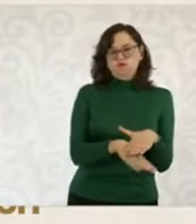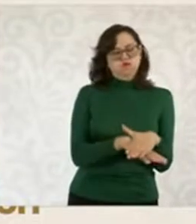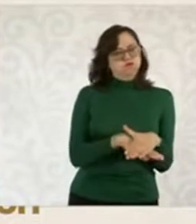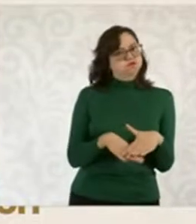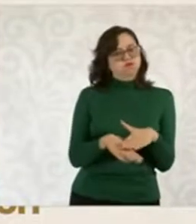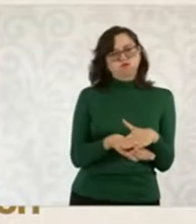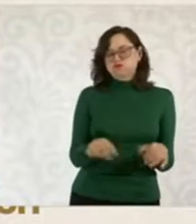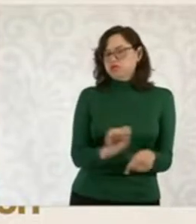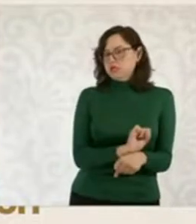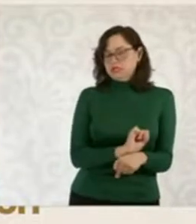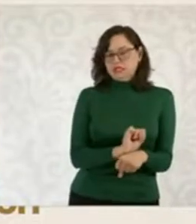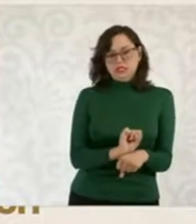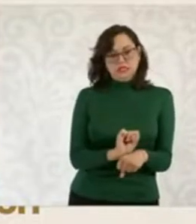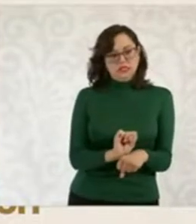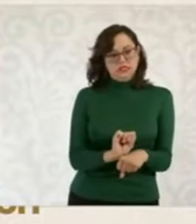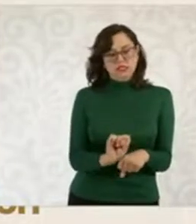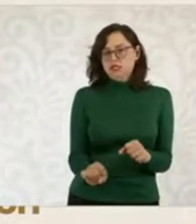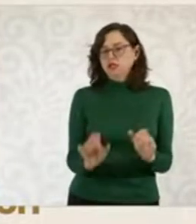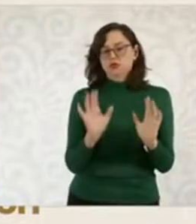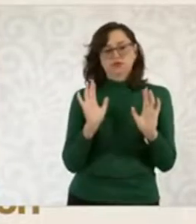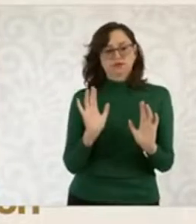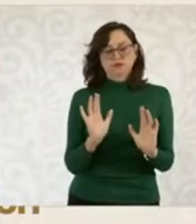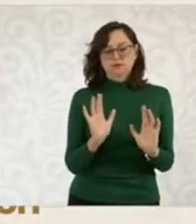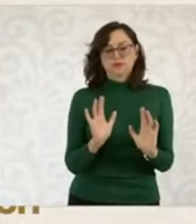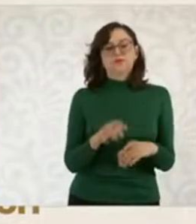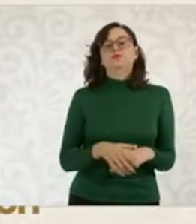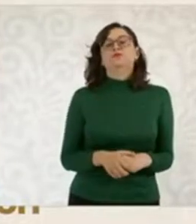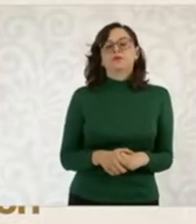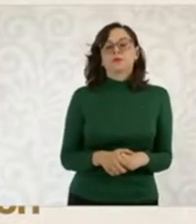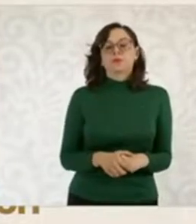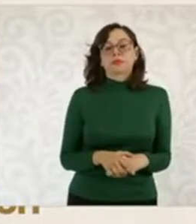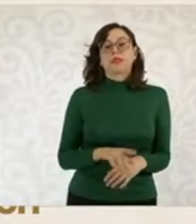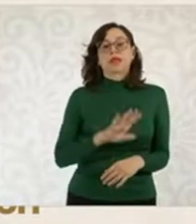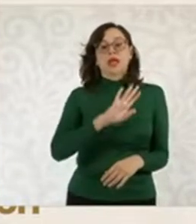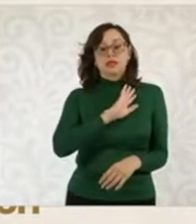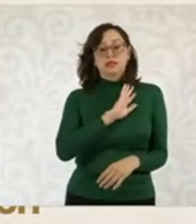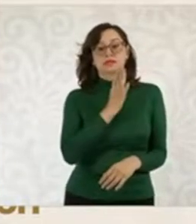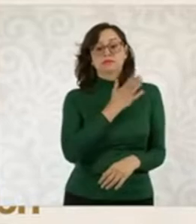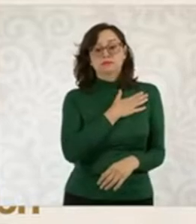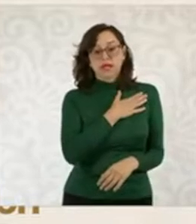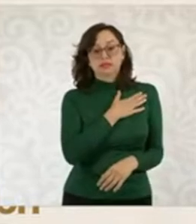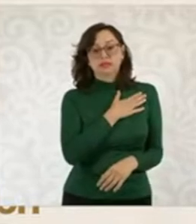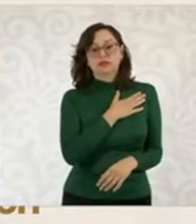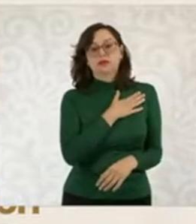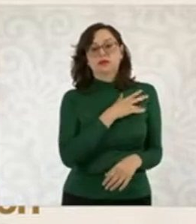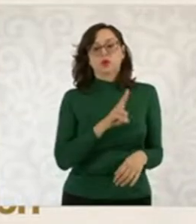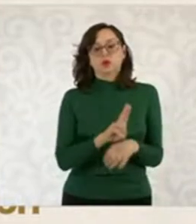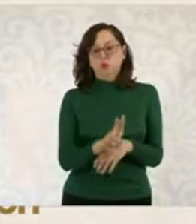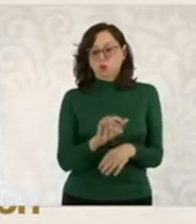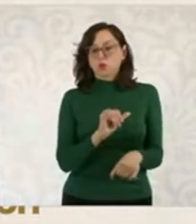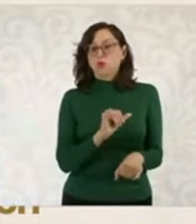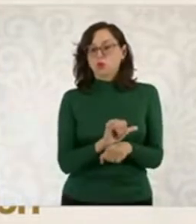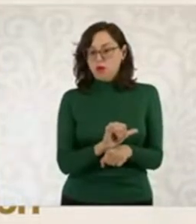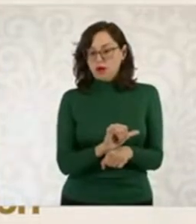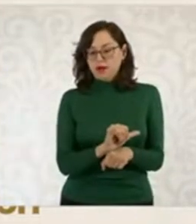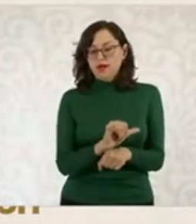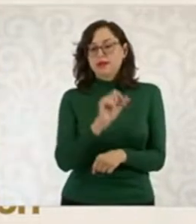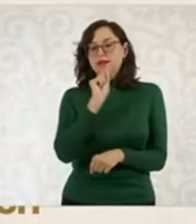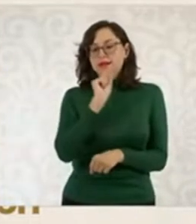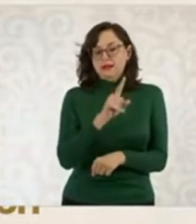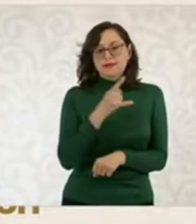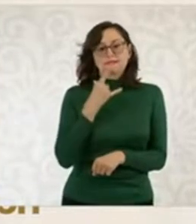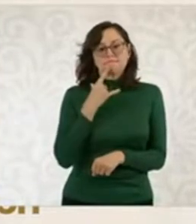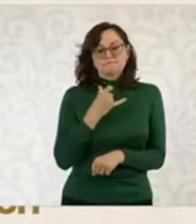atención médica de temas más bien preventivos. En España y Uruguay, que también han estado intentando